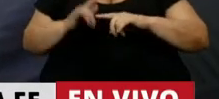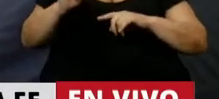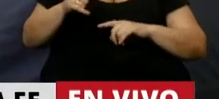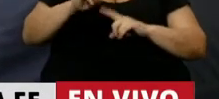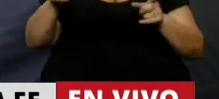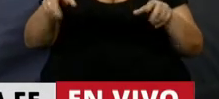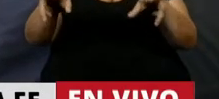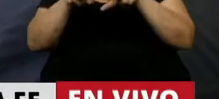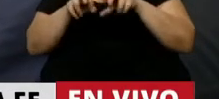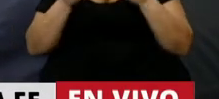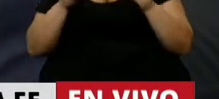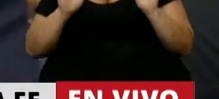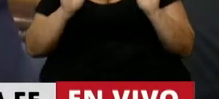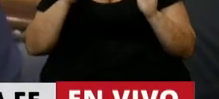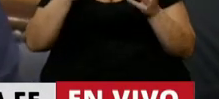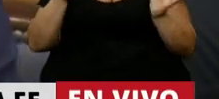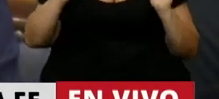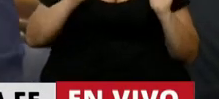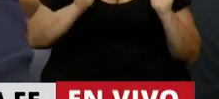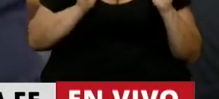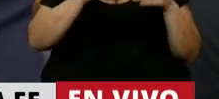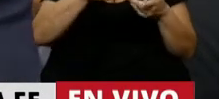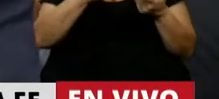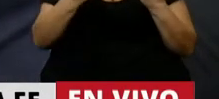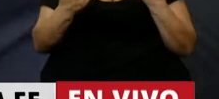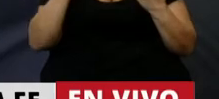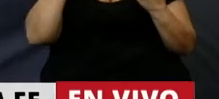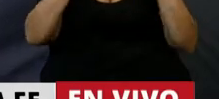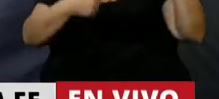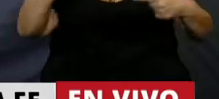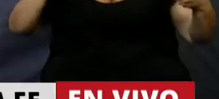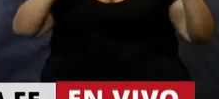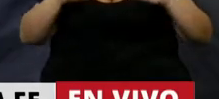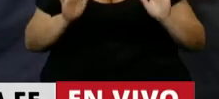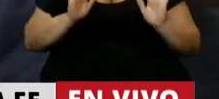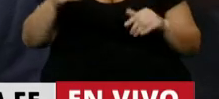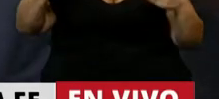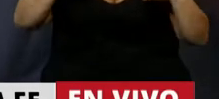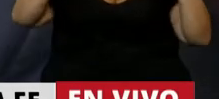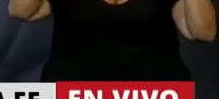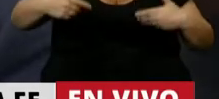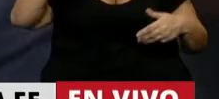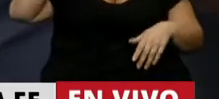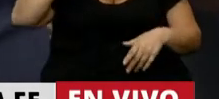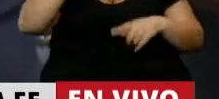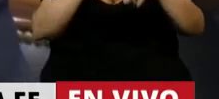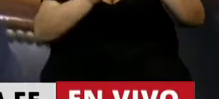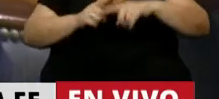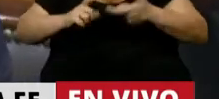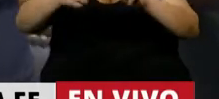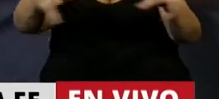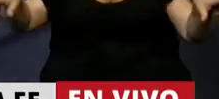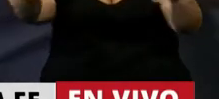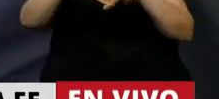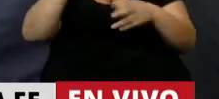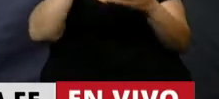o no la recaudación. Es académicamente, las posiciones son muy diversas. Yo personalmente creo que la fórmula, la